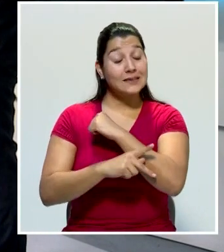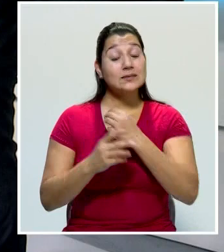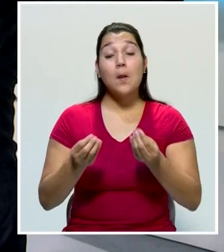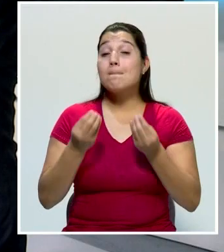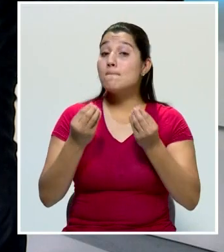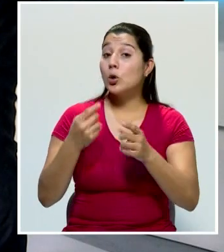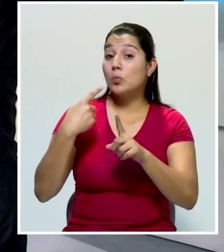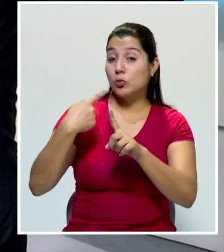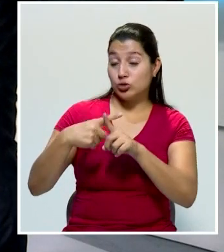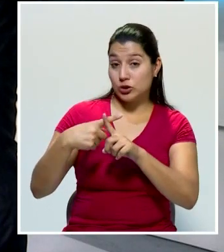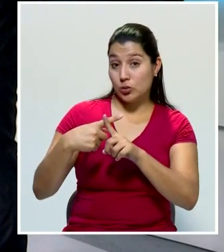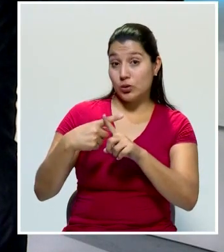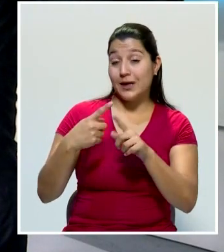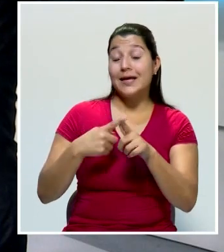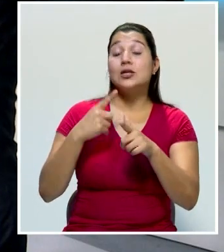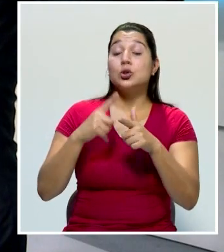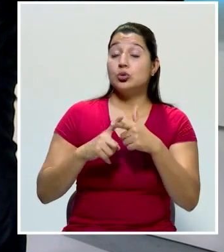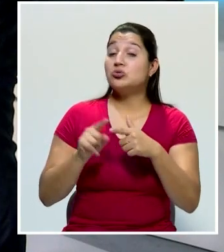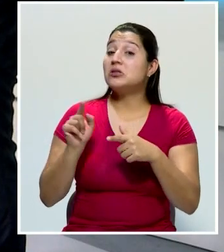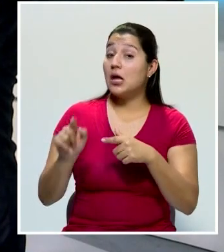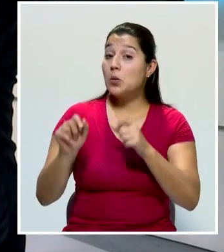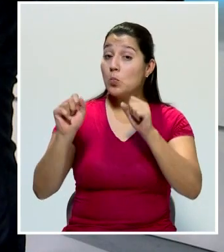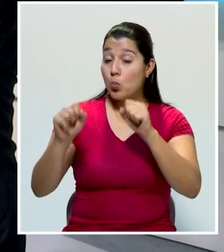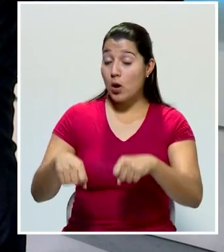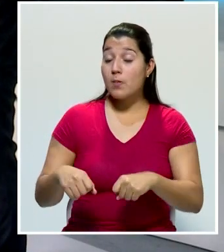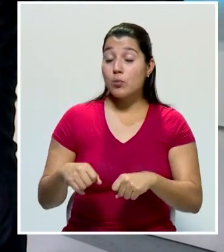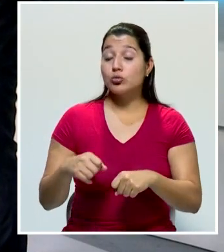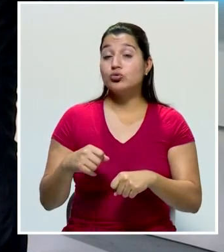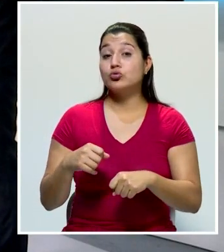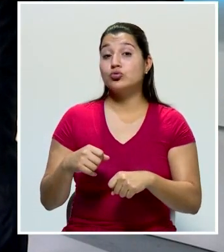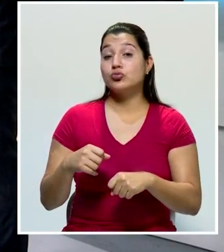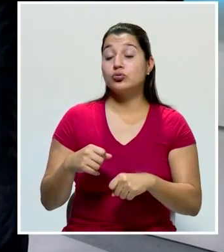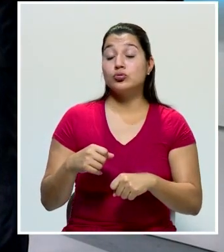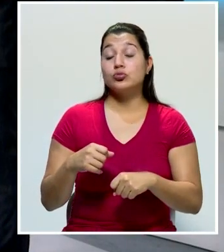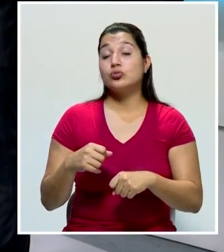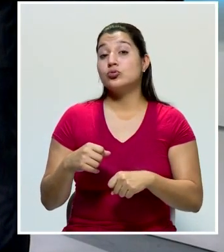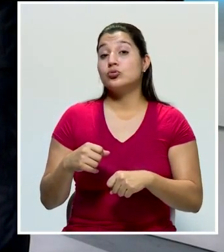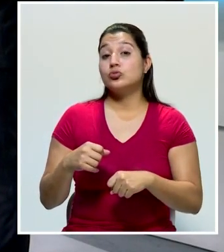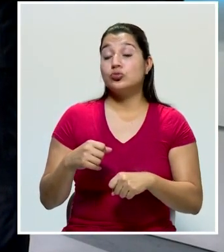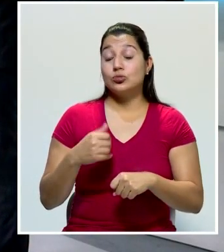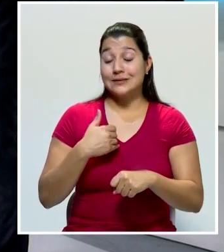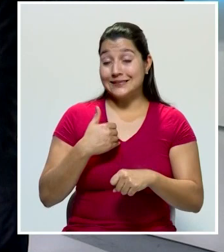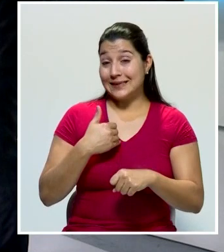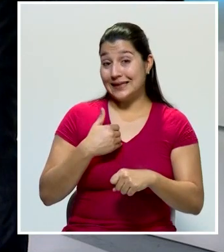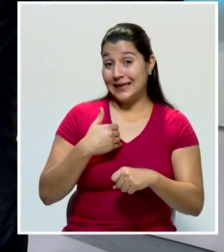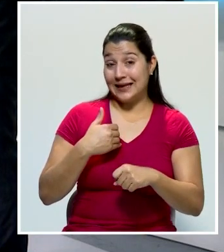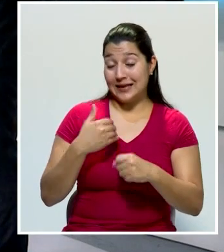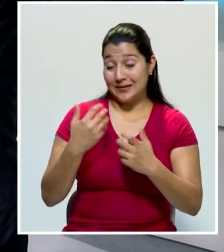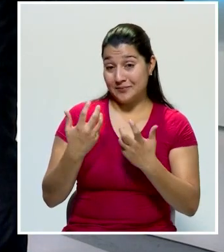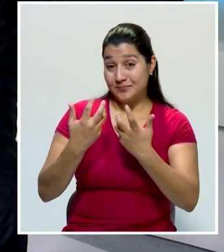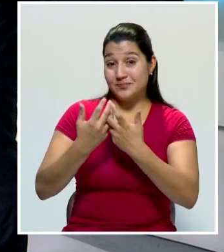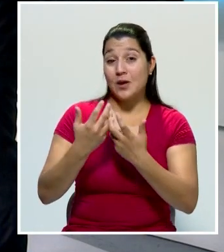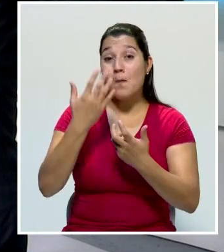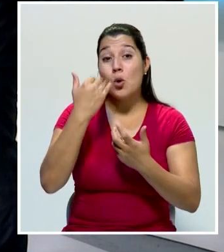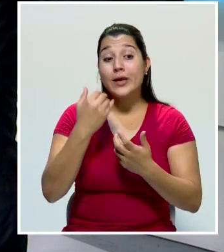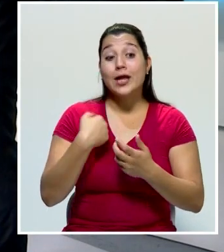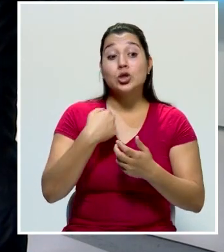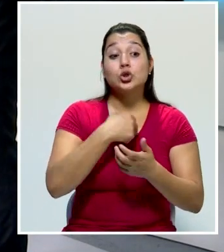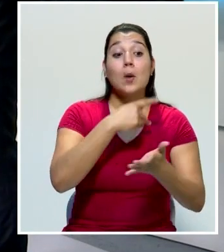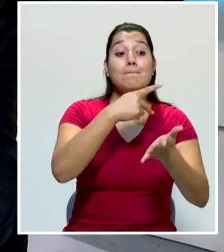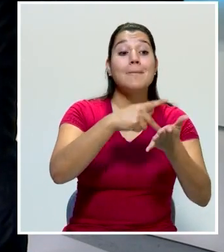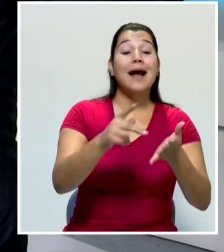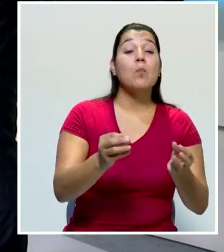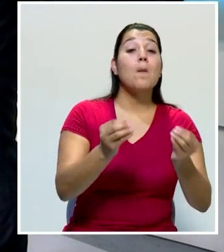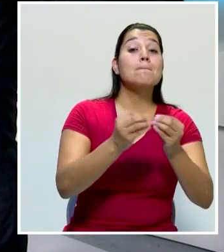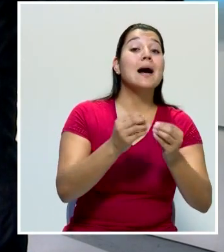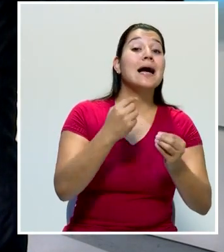favorable. De ahí vamos a obtener una buena diferencia porque los consumidores estamos pagando un precio más alto que